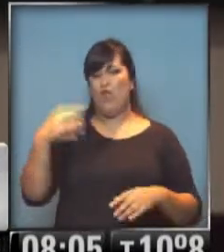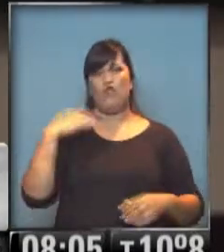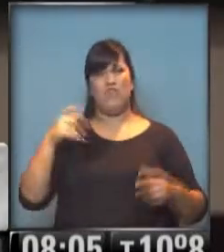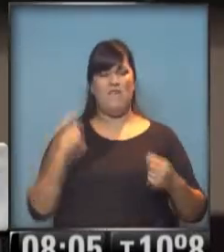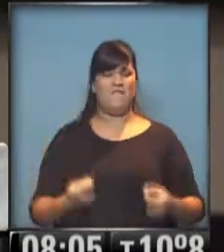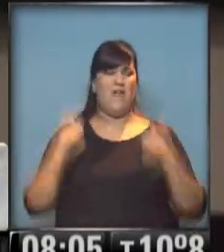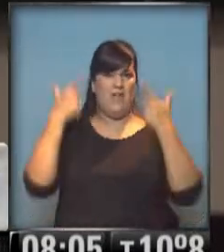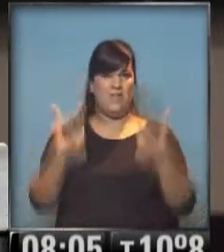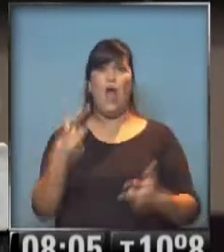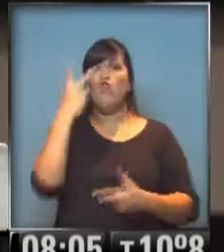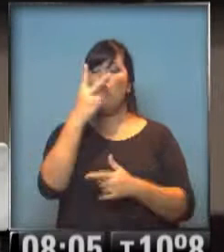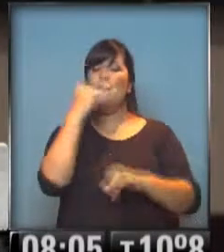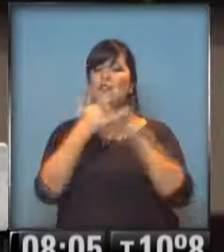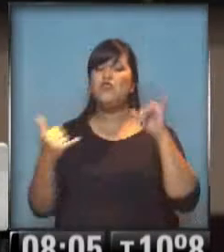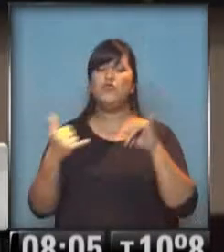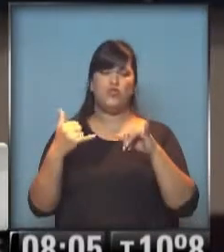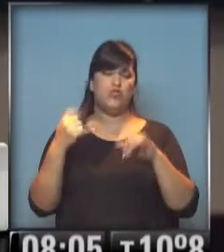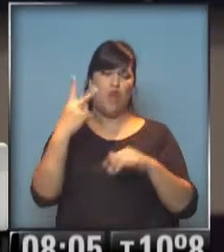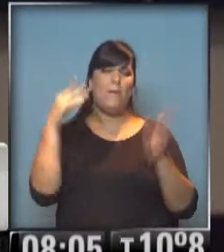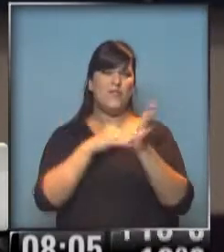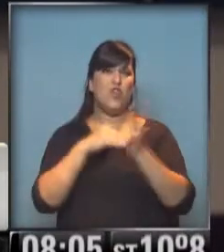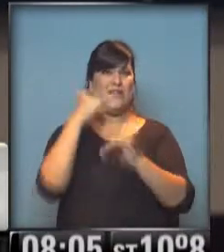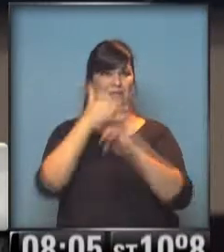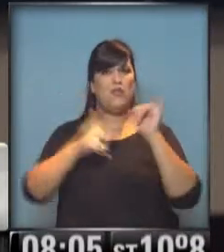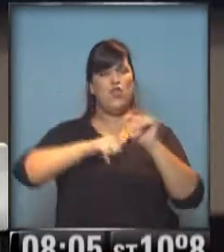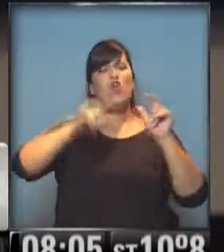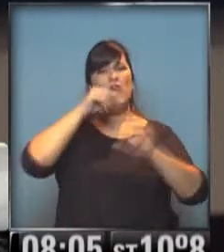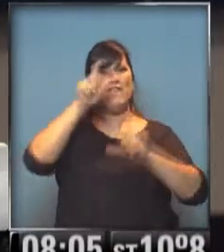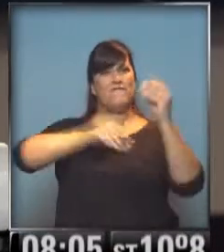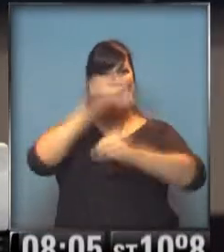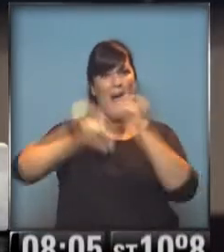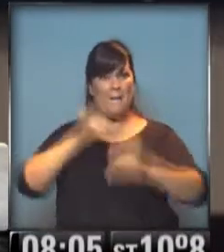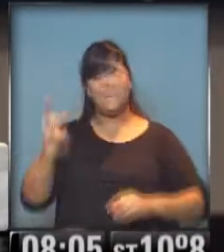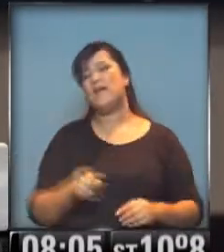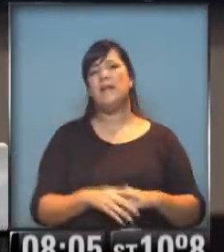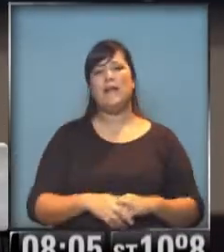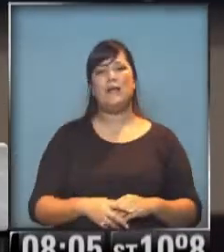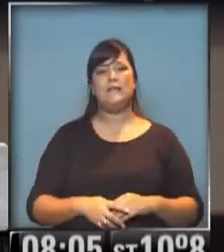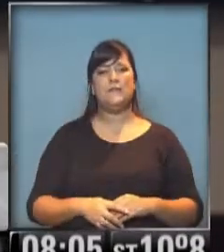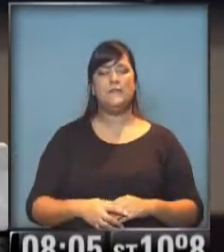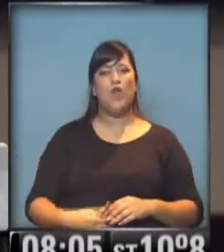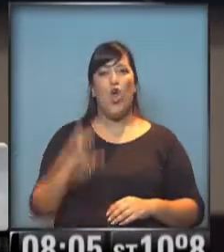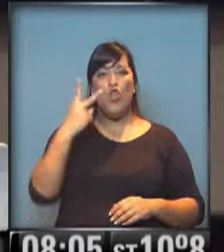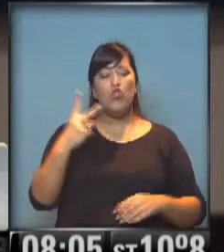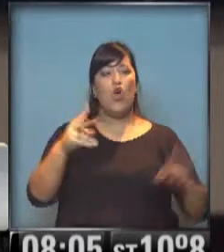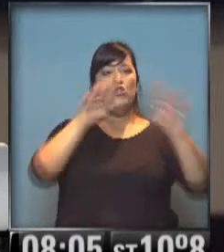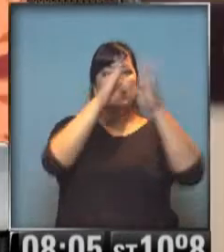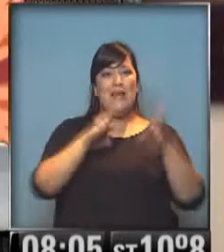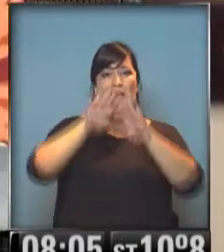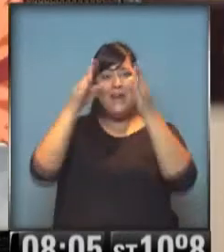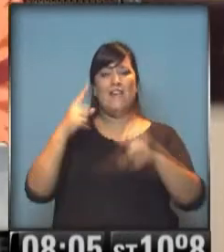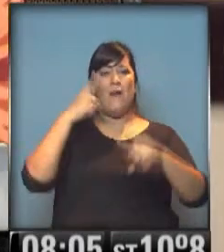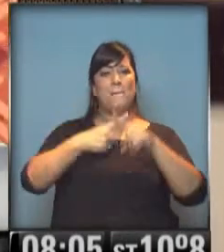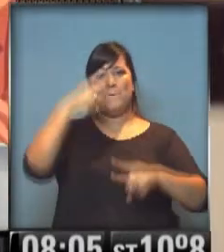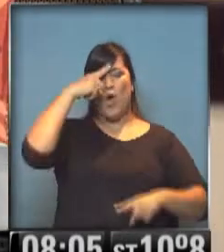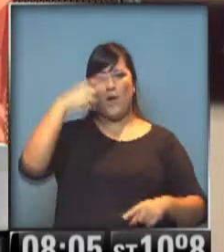van a recibir directamente en la cuenta el subsidio equivalente a dos garrafas por mes por lo menos para